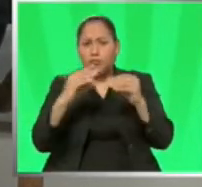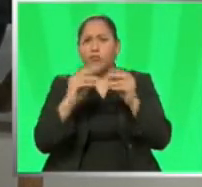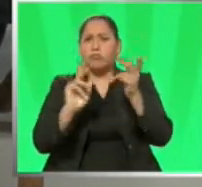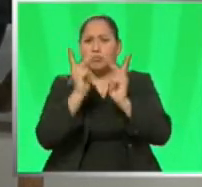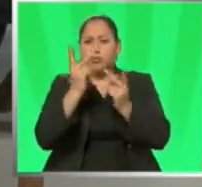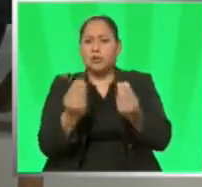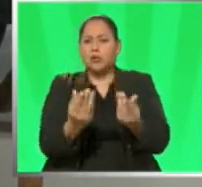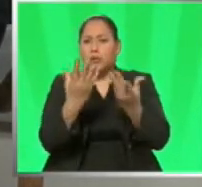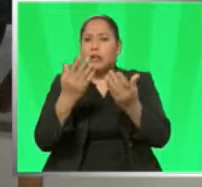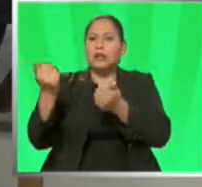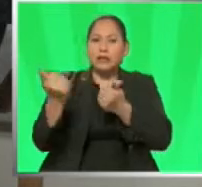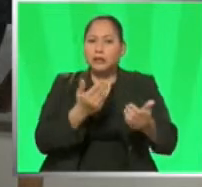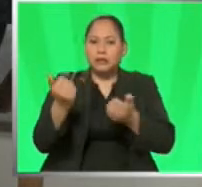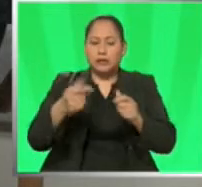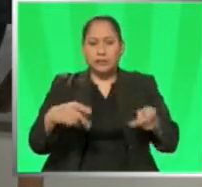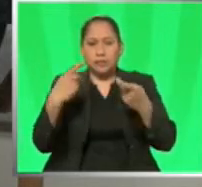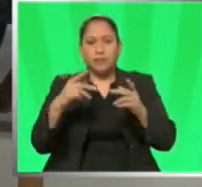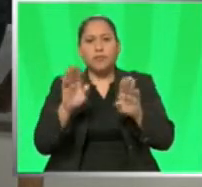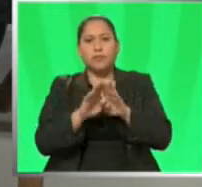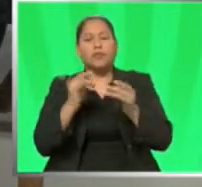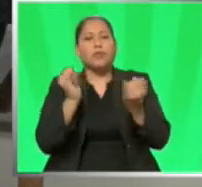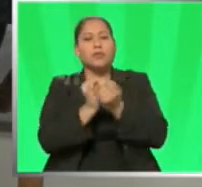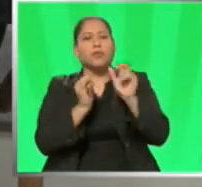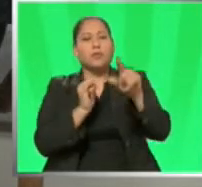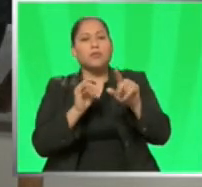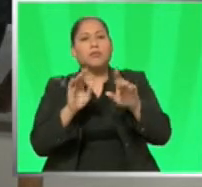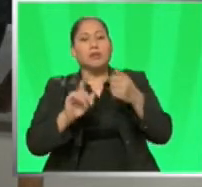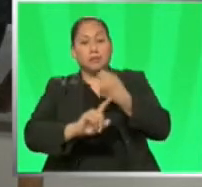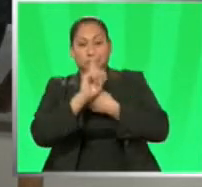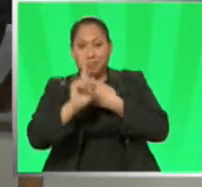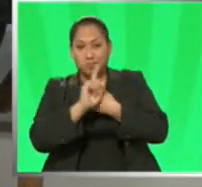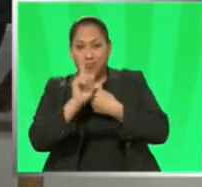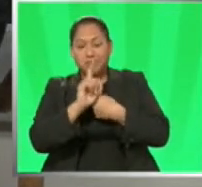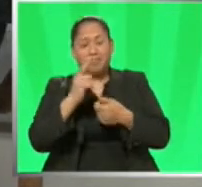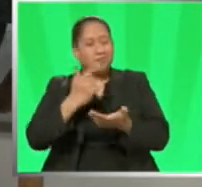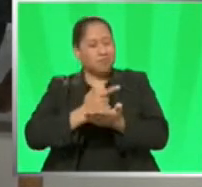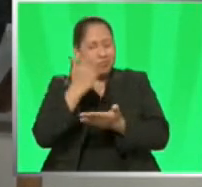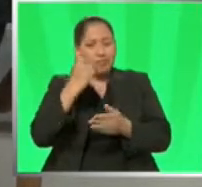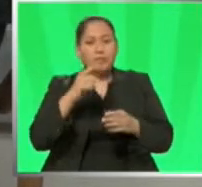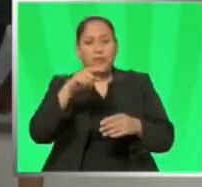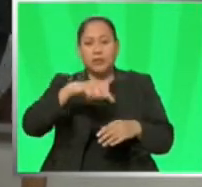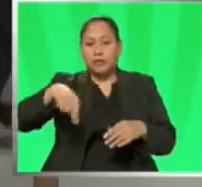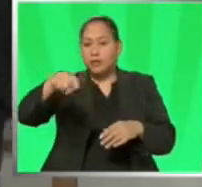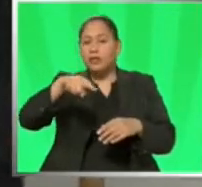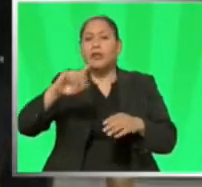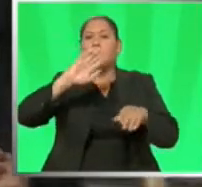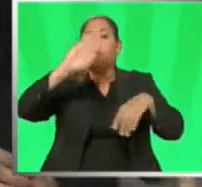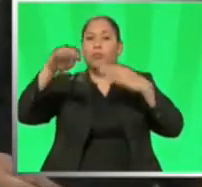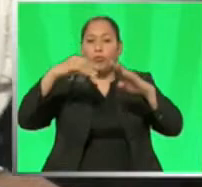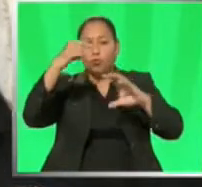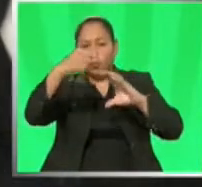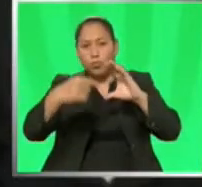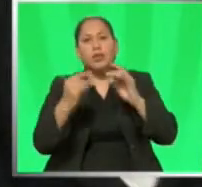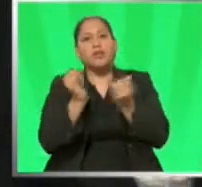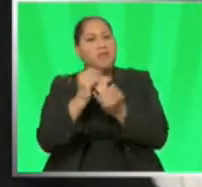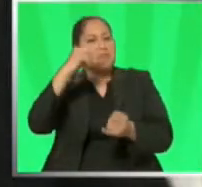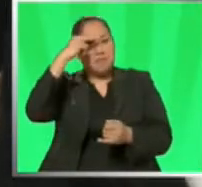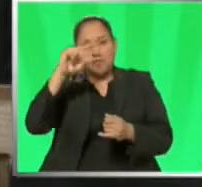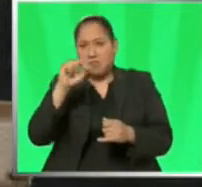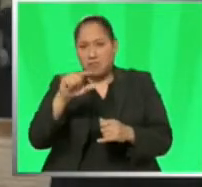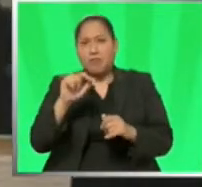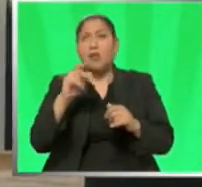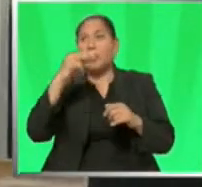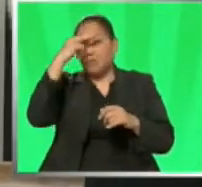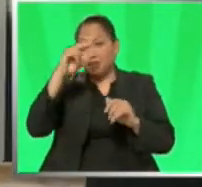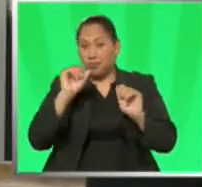verduras. Por un lado, atendiendo a una problemática muy grave que vivimos a nivel mundial y México no está exento, que